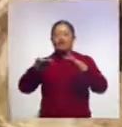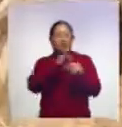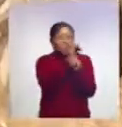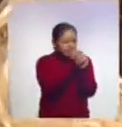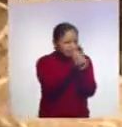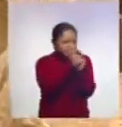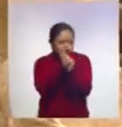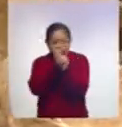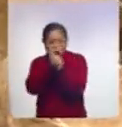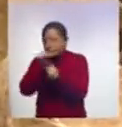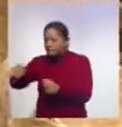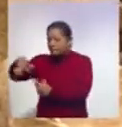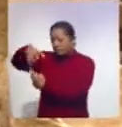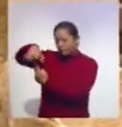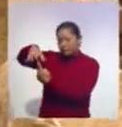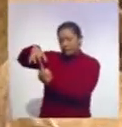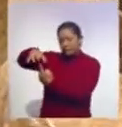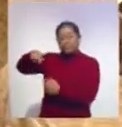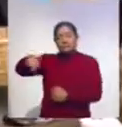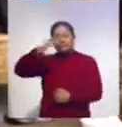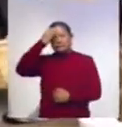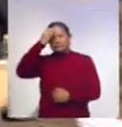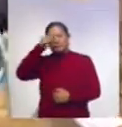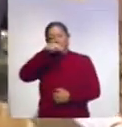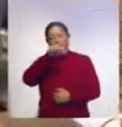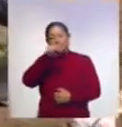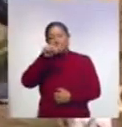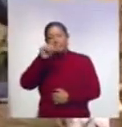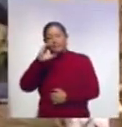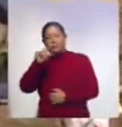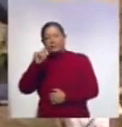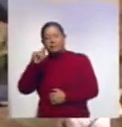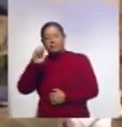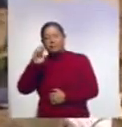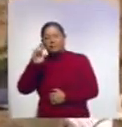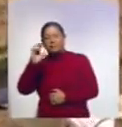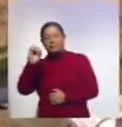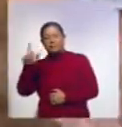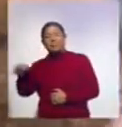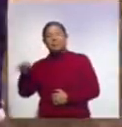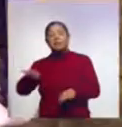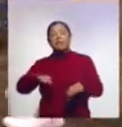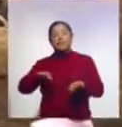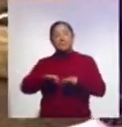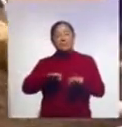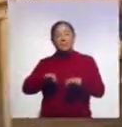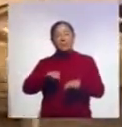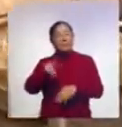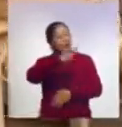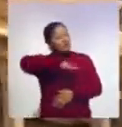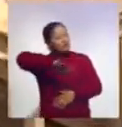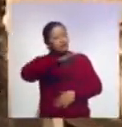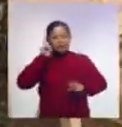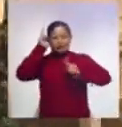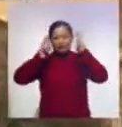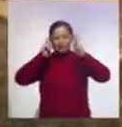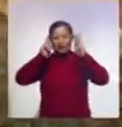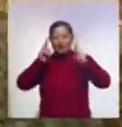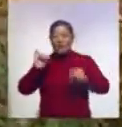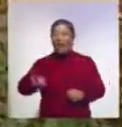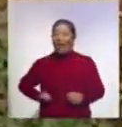hongueros, también conocidos como nanacateros, cuyo trabajo ha motivado el interés de visitantes quienes participan en